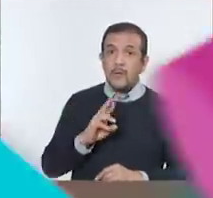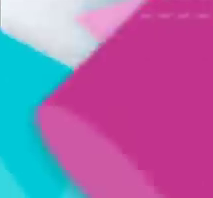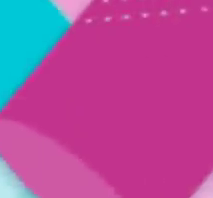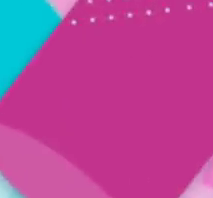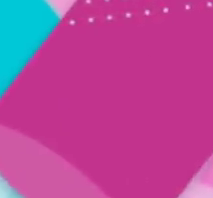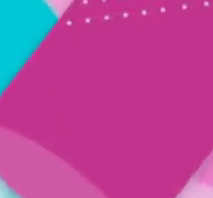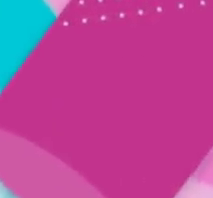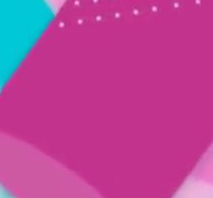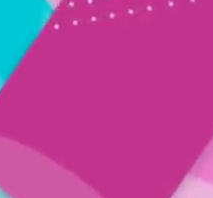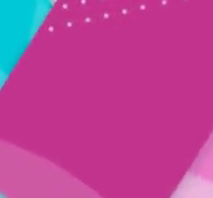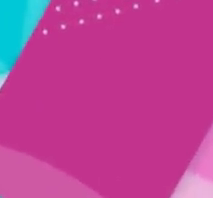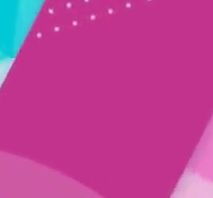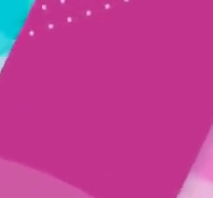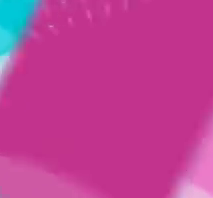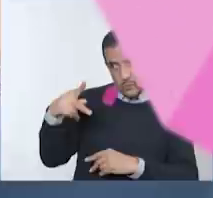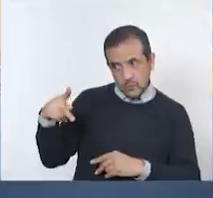hablando.